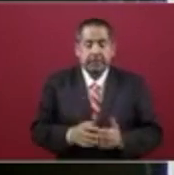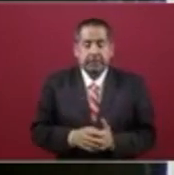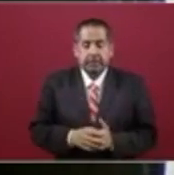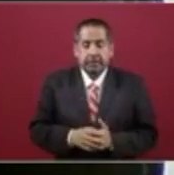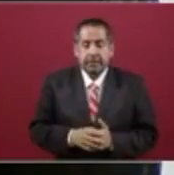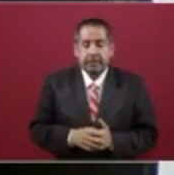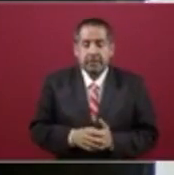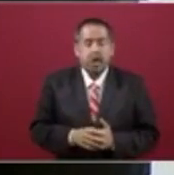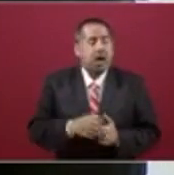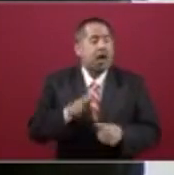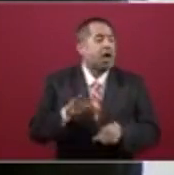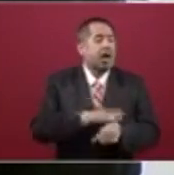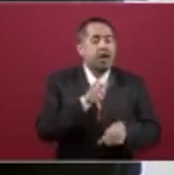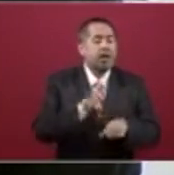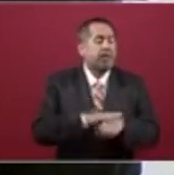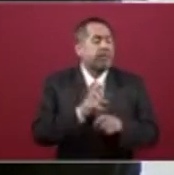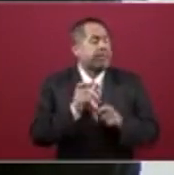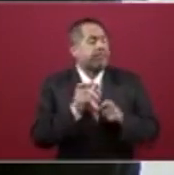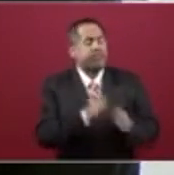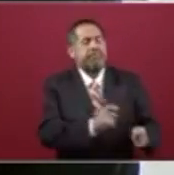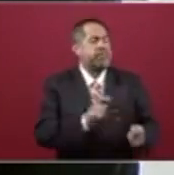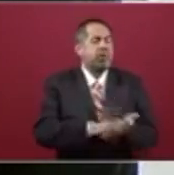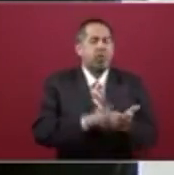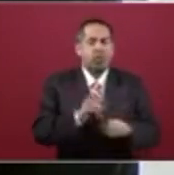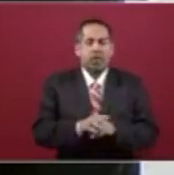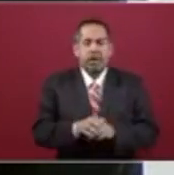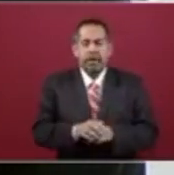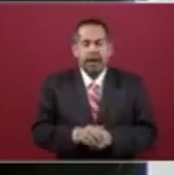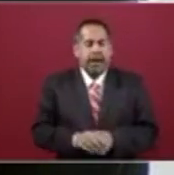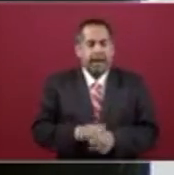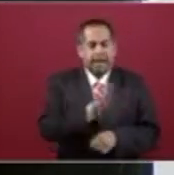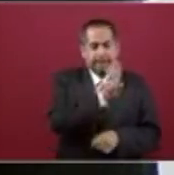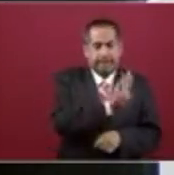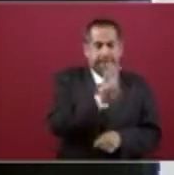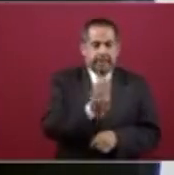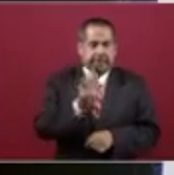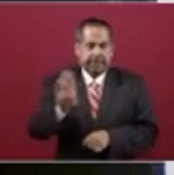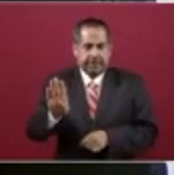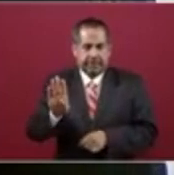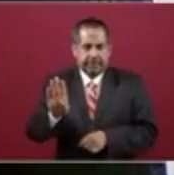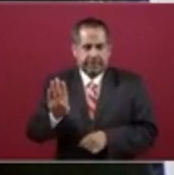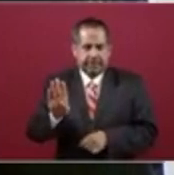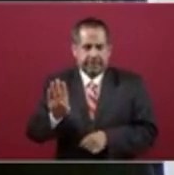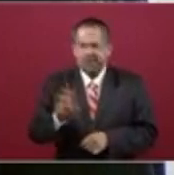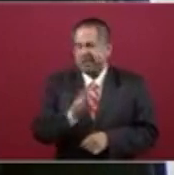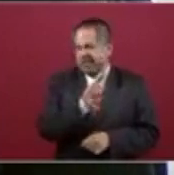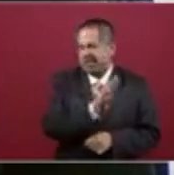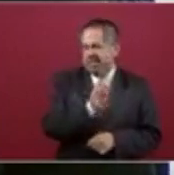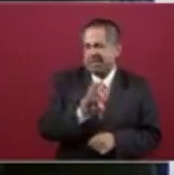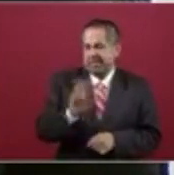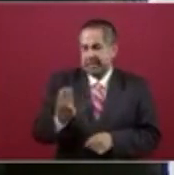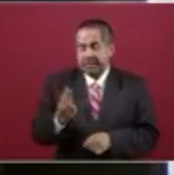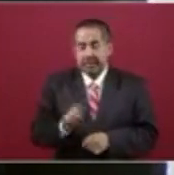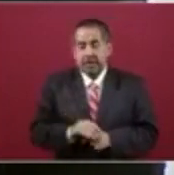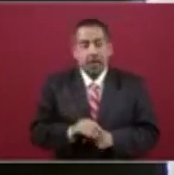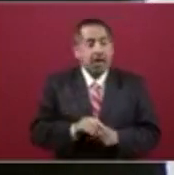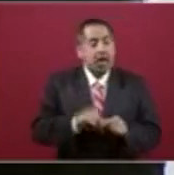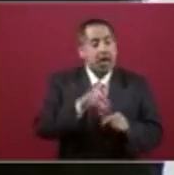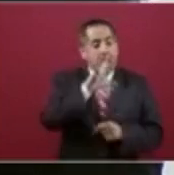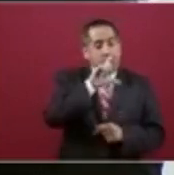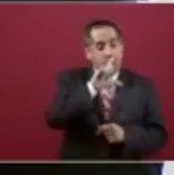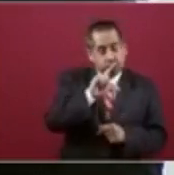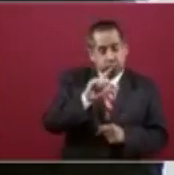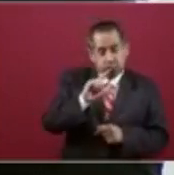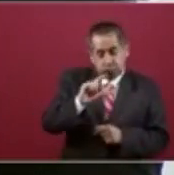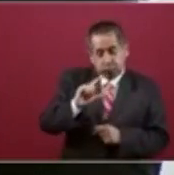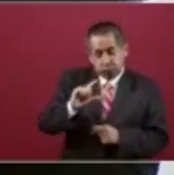se le calificaba a Pemex como triple B. En la medida en que fue cayendo la